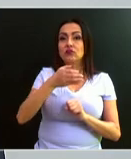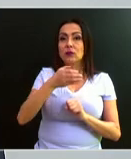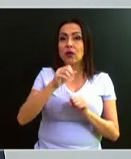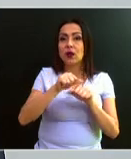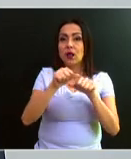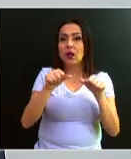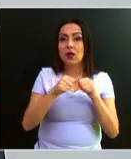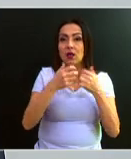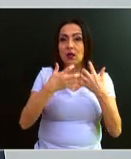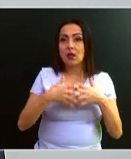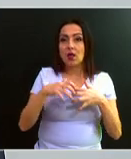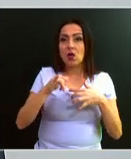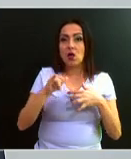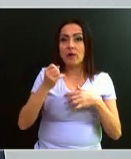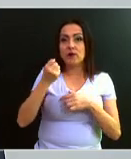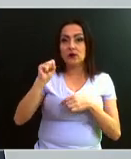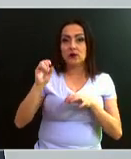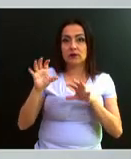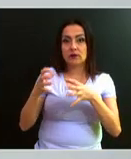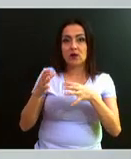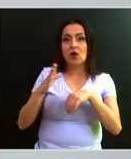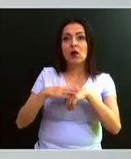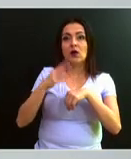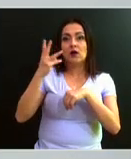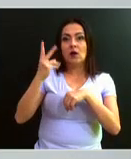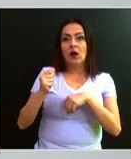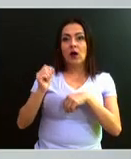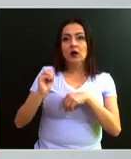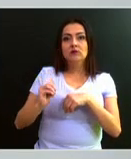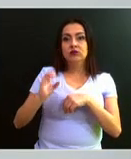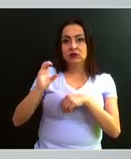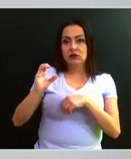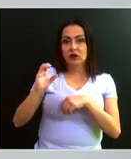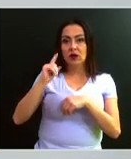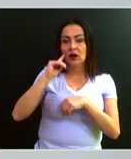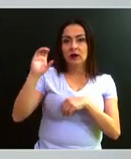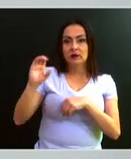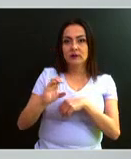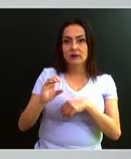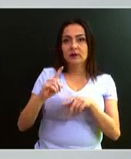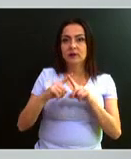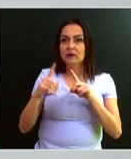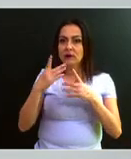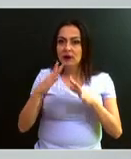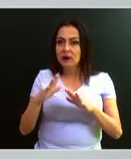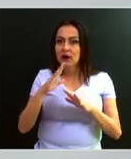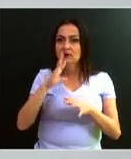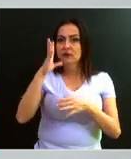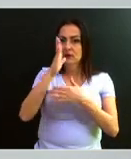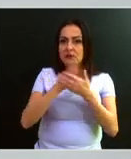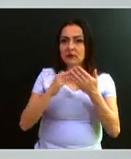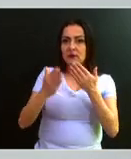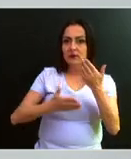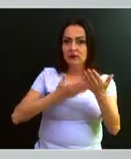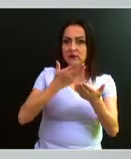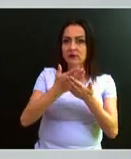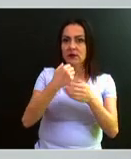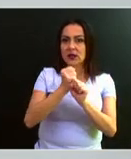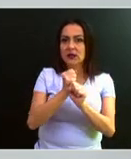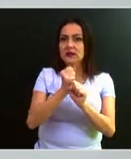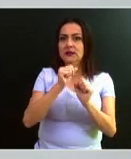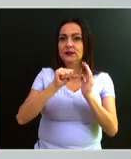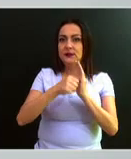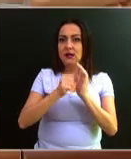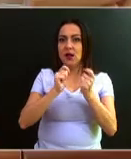área empresarial como sindical sobre cuánto aumentar los salarios. Sin embargo, como parte de la propuesta, hacen la salvedad